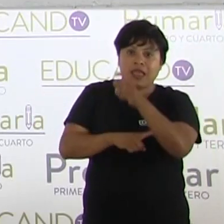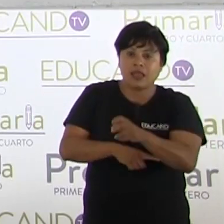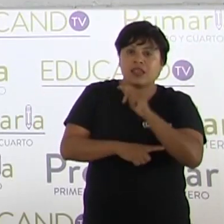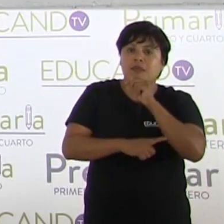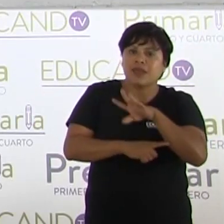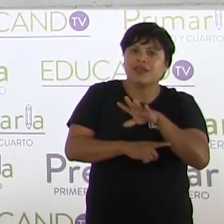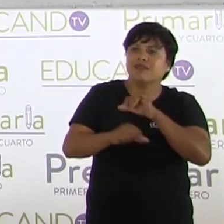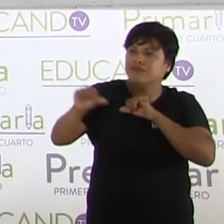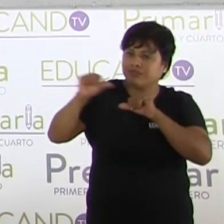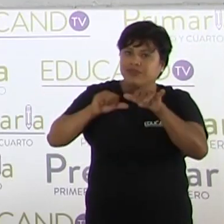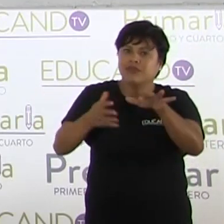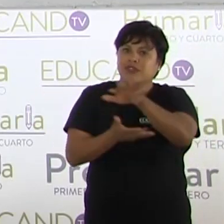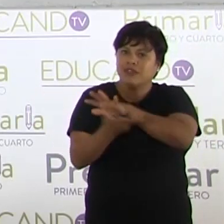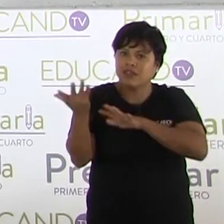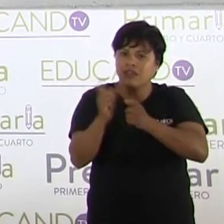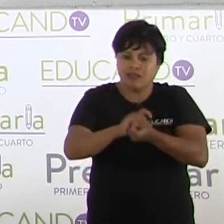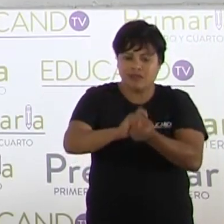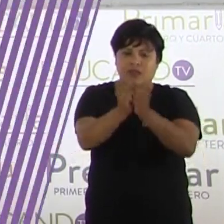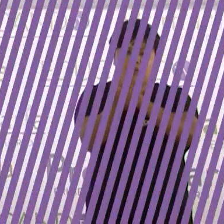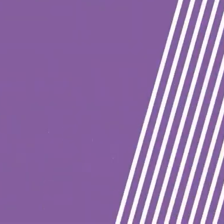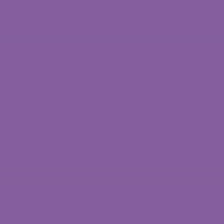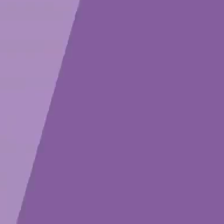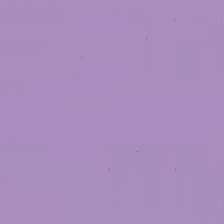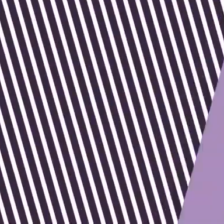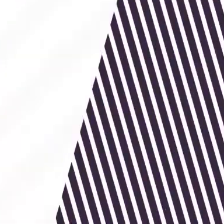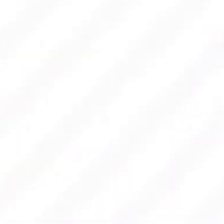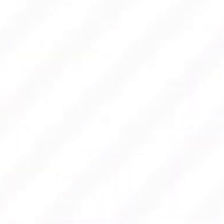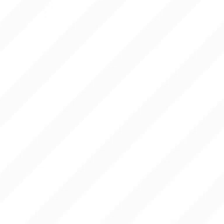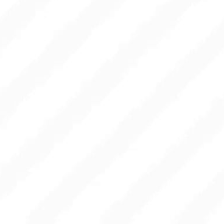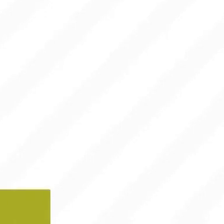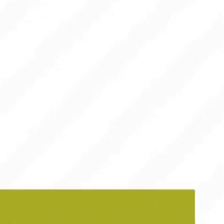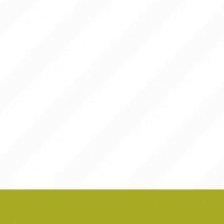en literatura, pero como una crítica.